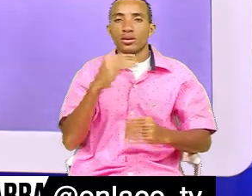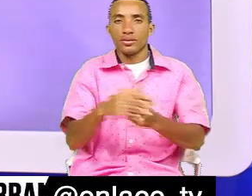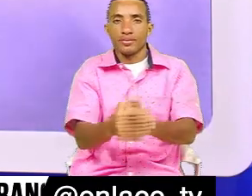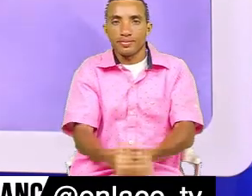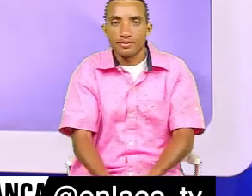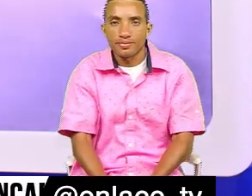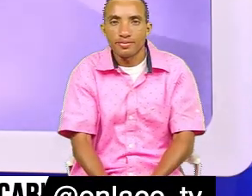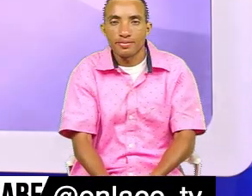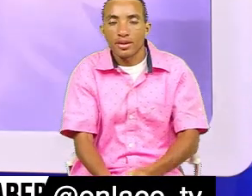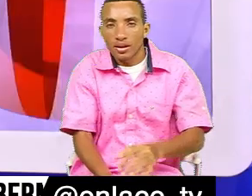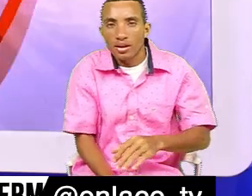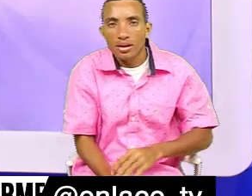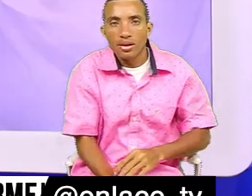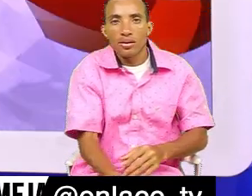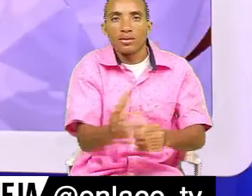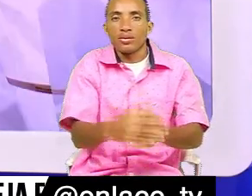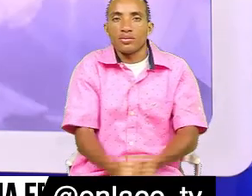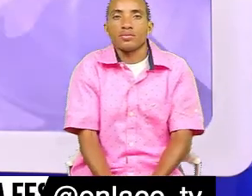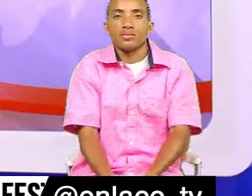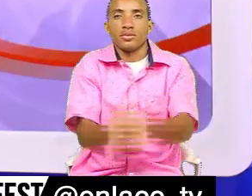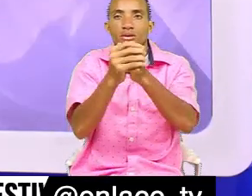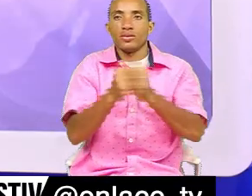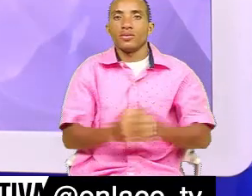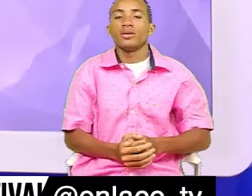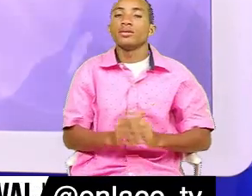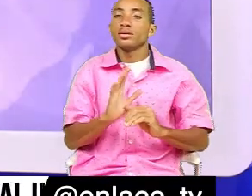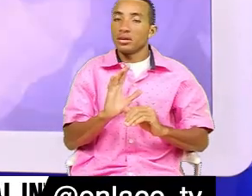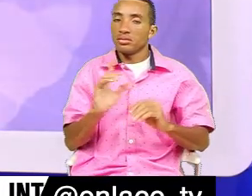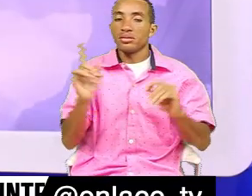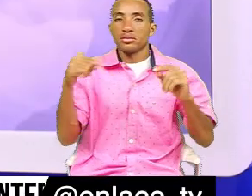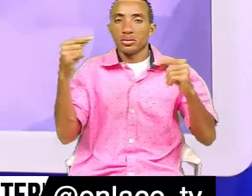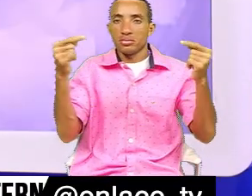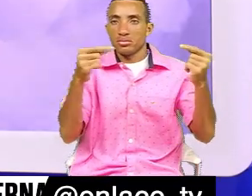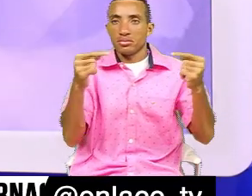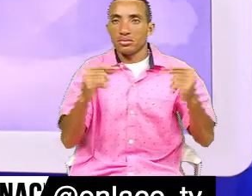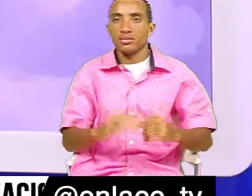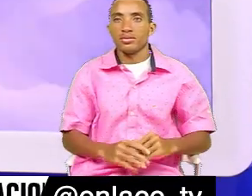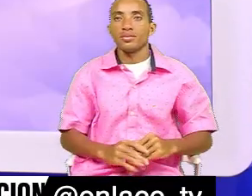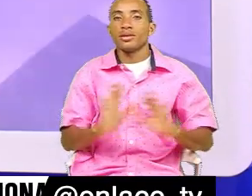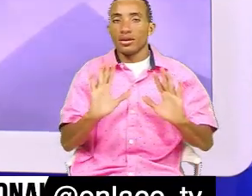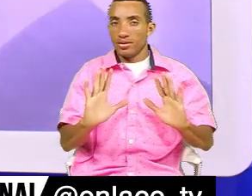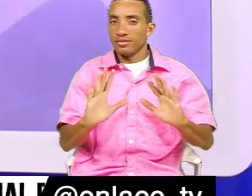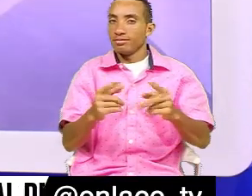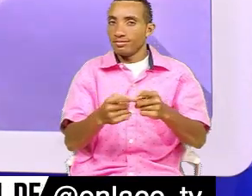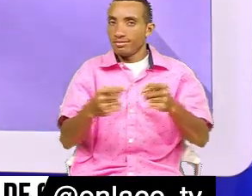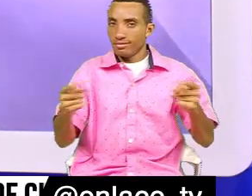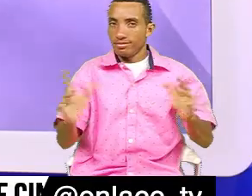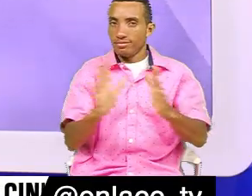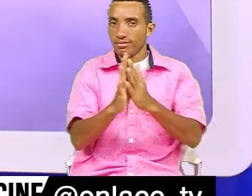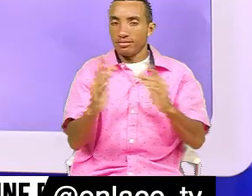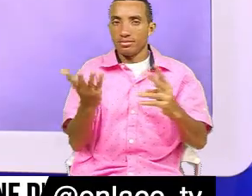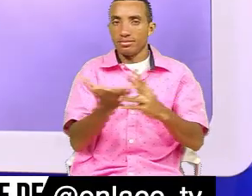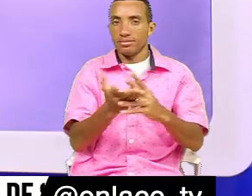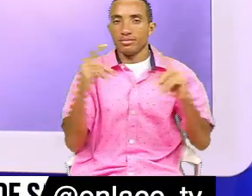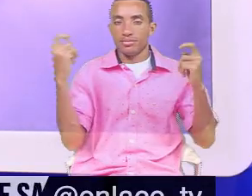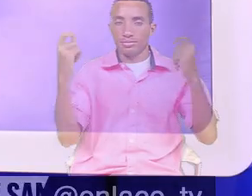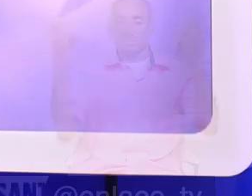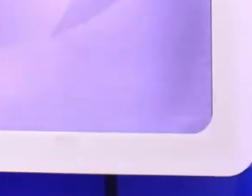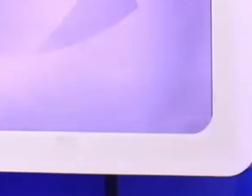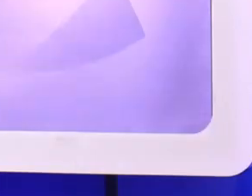para en el mes de octubre tener un campeonato binacional de esta disciplina deportiva. Información en instantes, es el momento de nuestros patrocinadores.